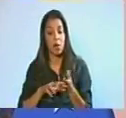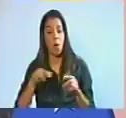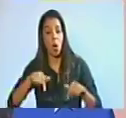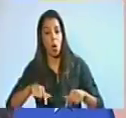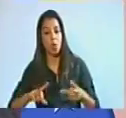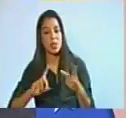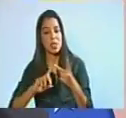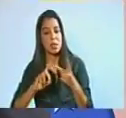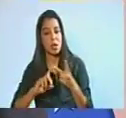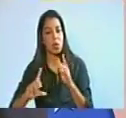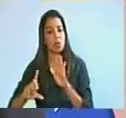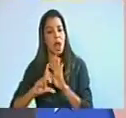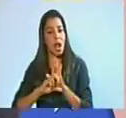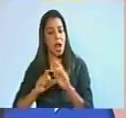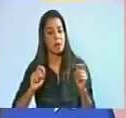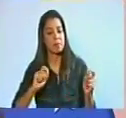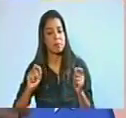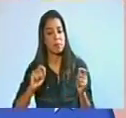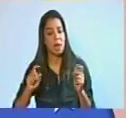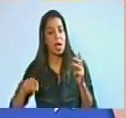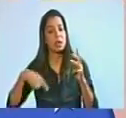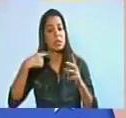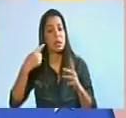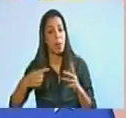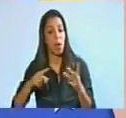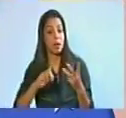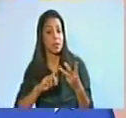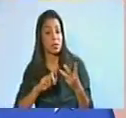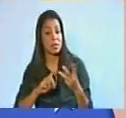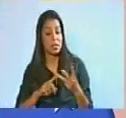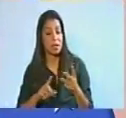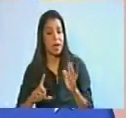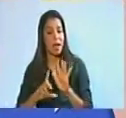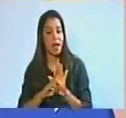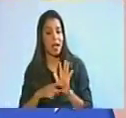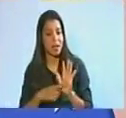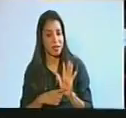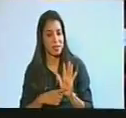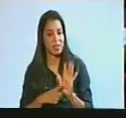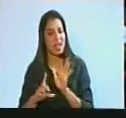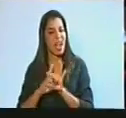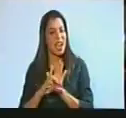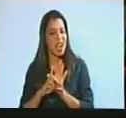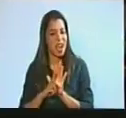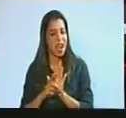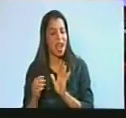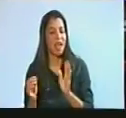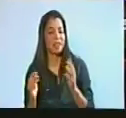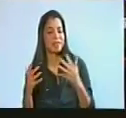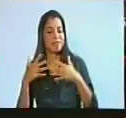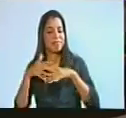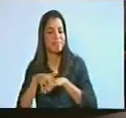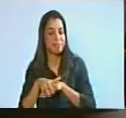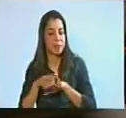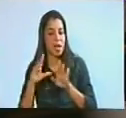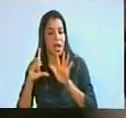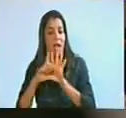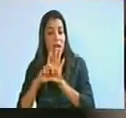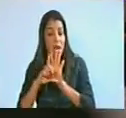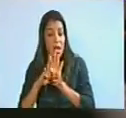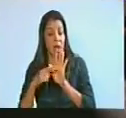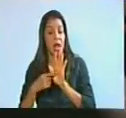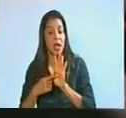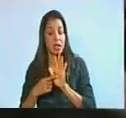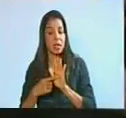ley. Y después de esta vamos a necesitarla, porque si nosotros tenemos esto, hay una ley que es complementaria de esta. Vamos a preparar